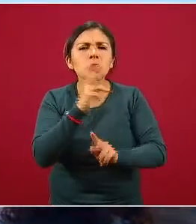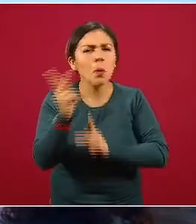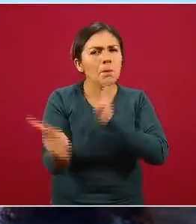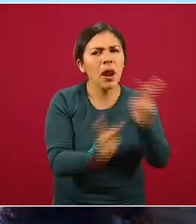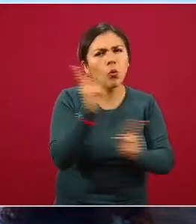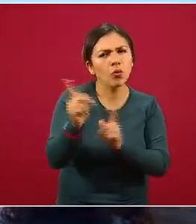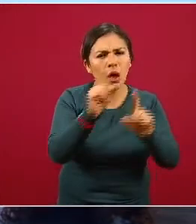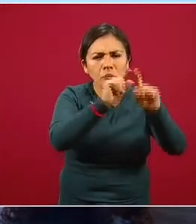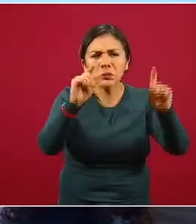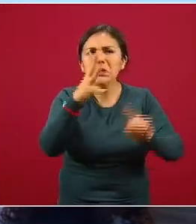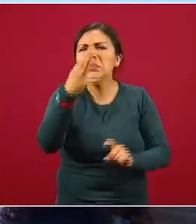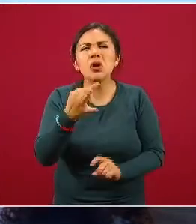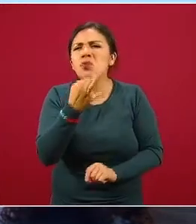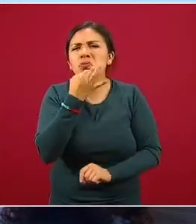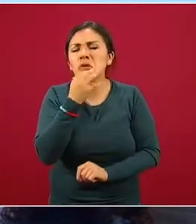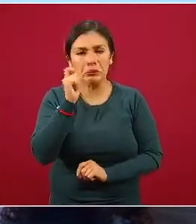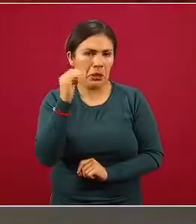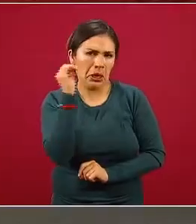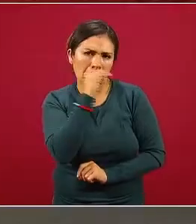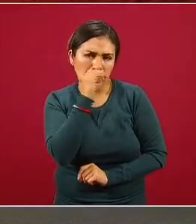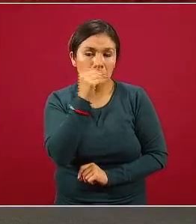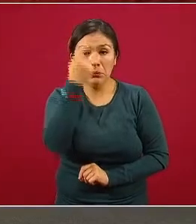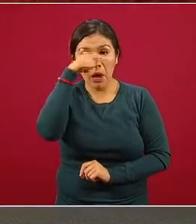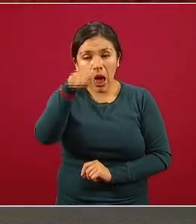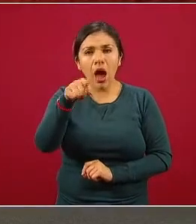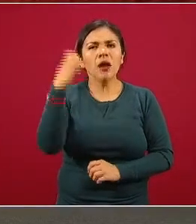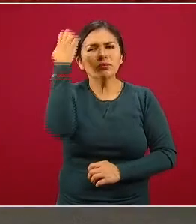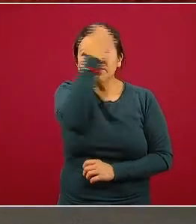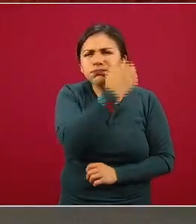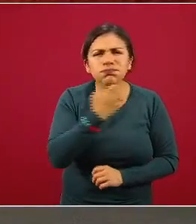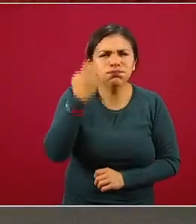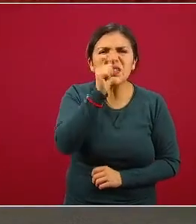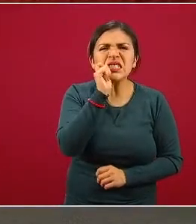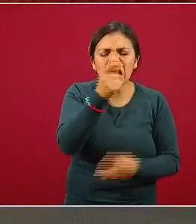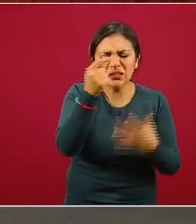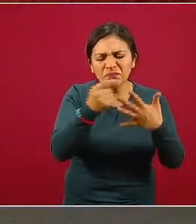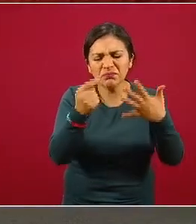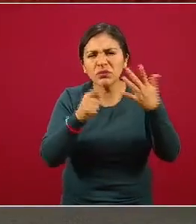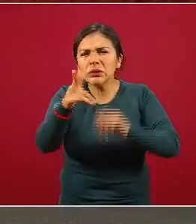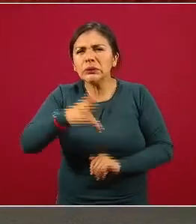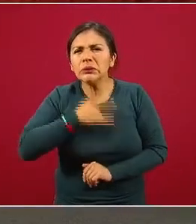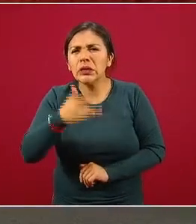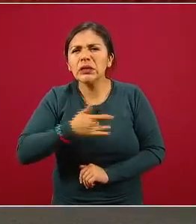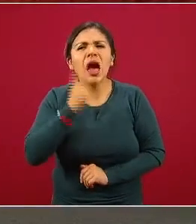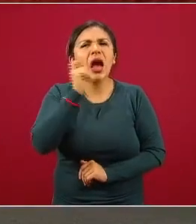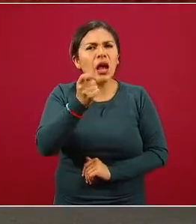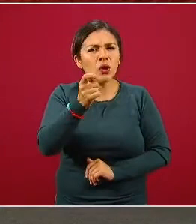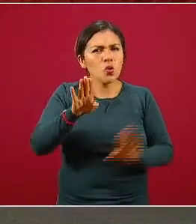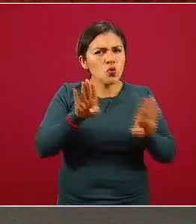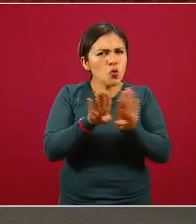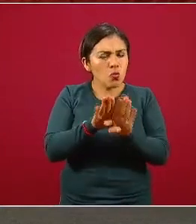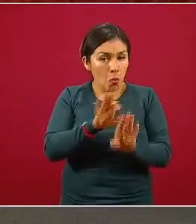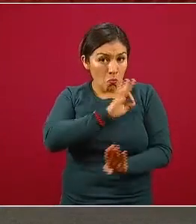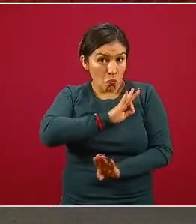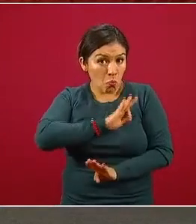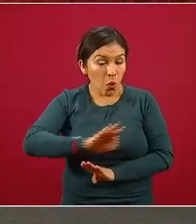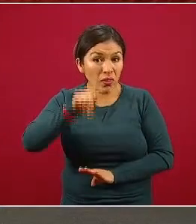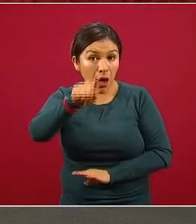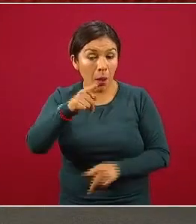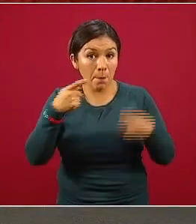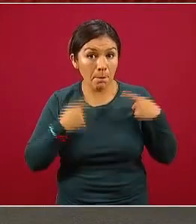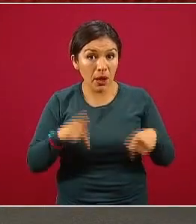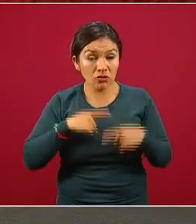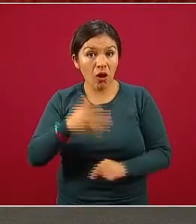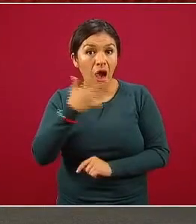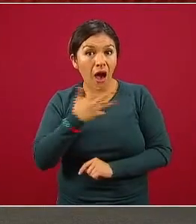preguntas, 5 minutos, es gratuito, en el que se exploran varias dimensiones sintomatológicas para ver si hay la posibilidad de que